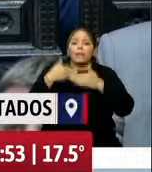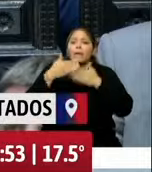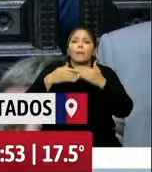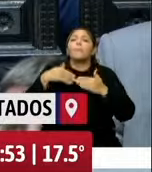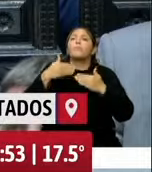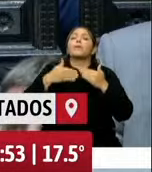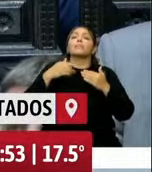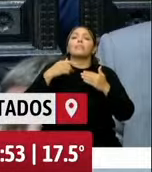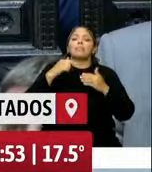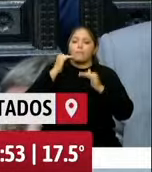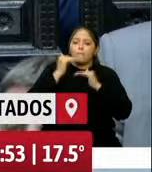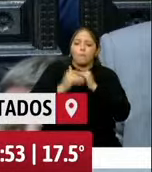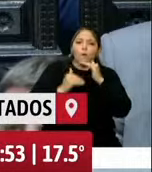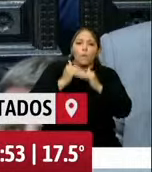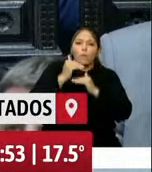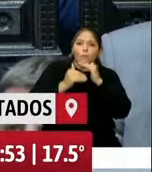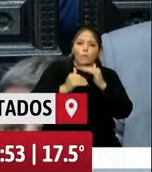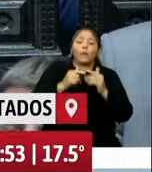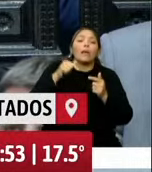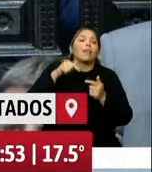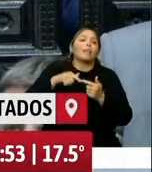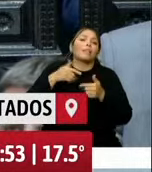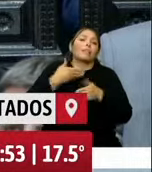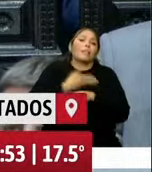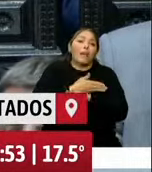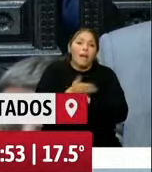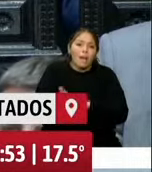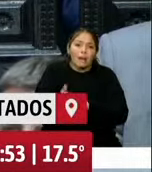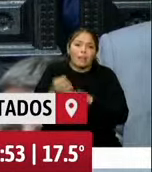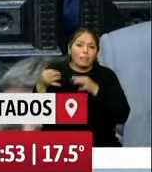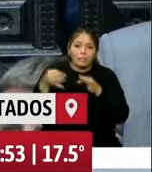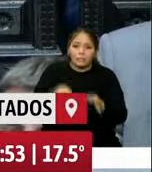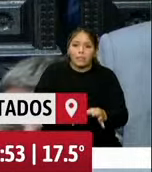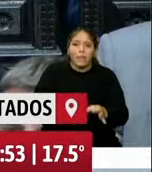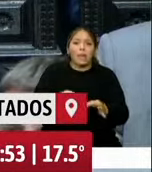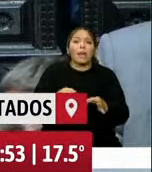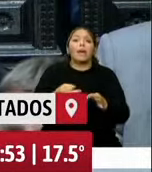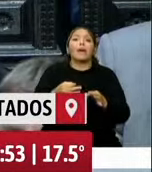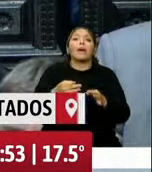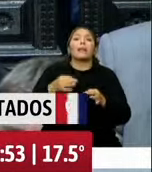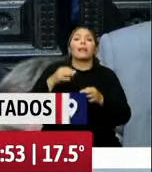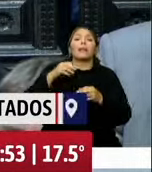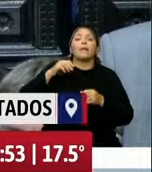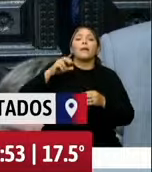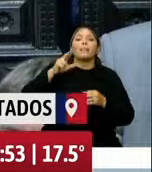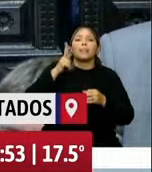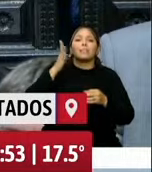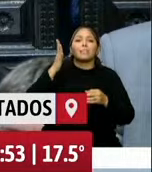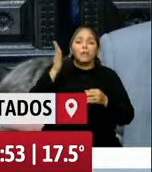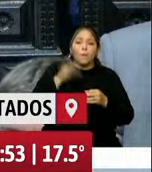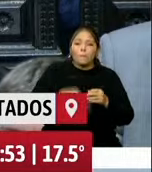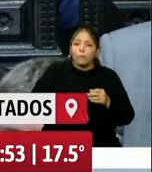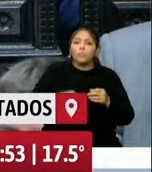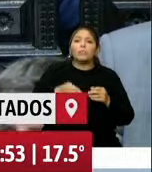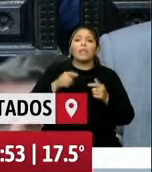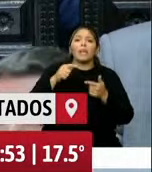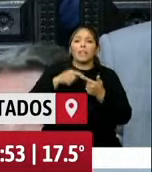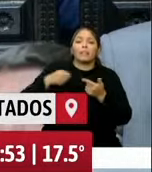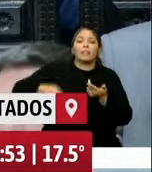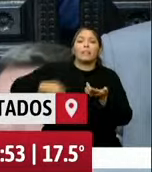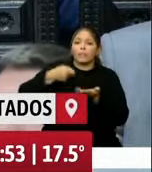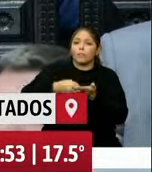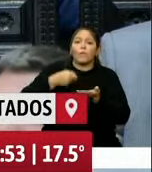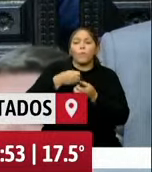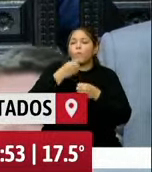confrontar con ese enemigo tan a la mano que es Cristina kisn eh Pero bueno e iba a compartir con